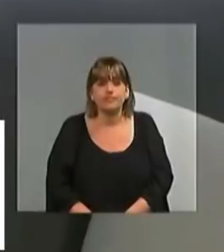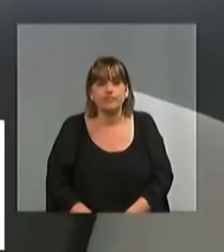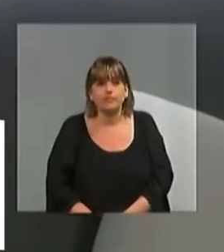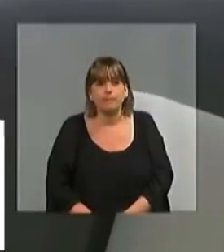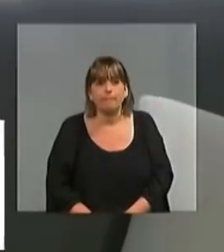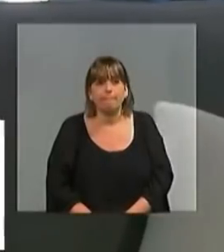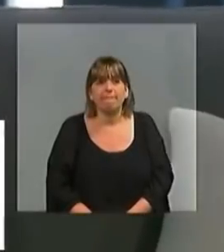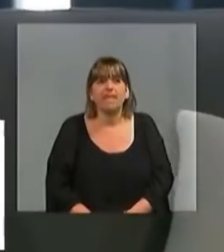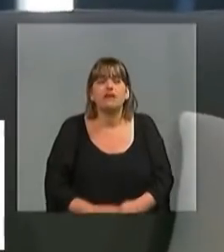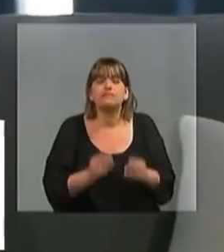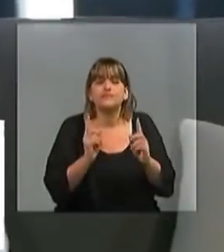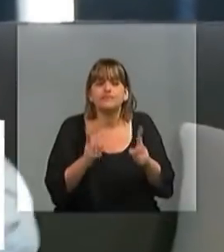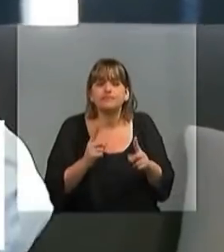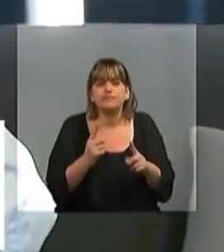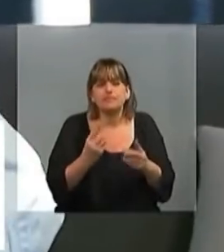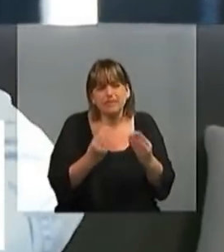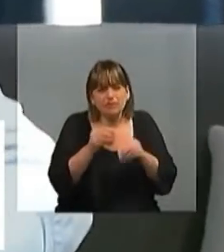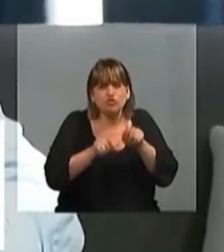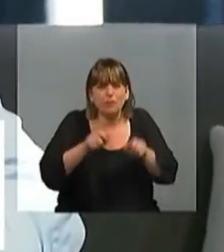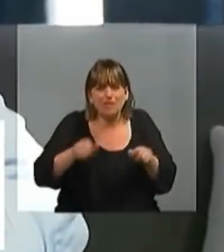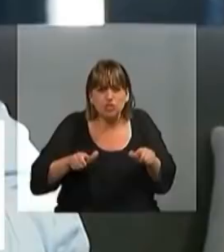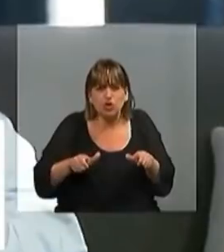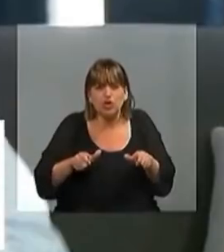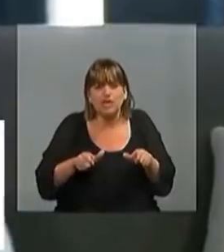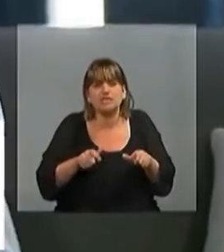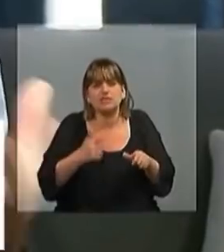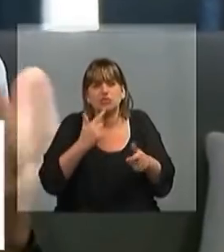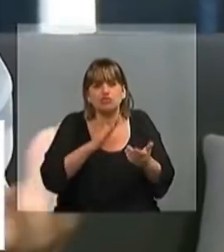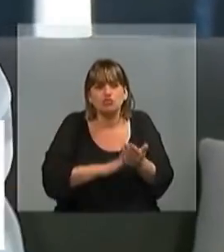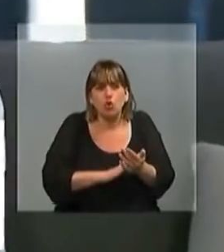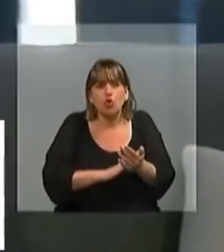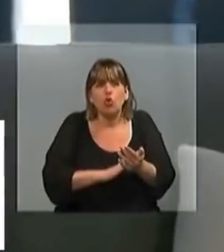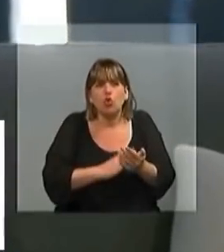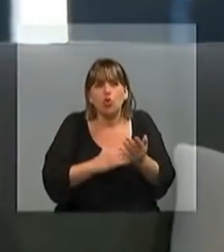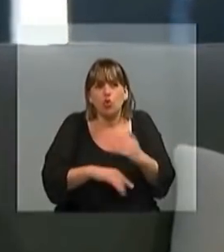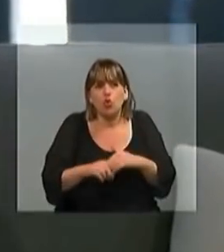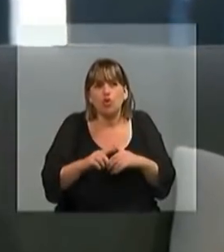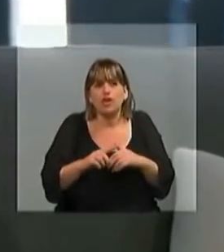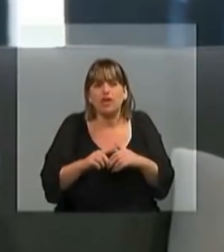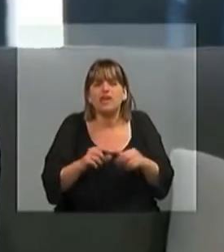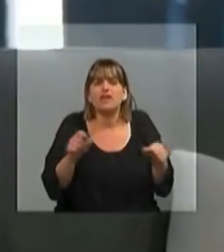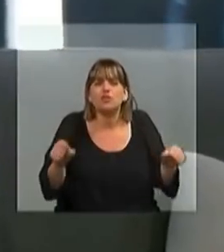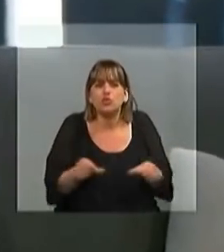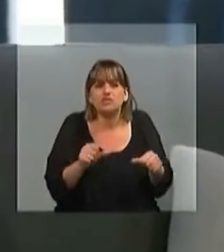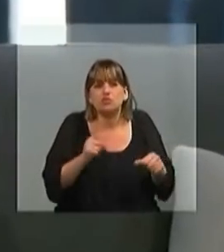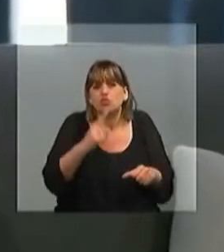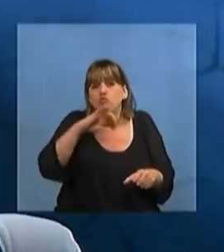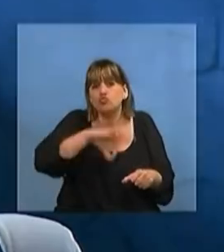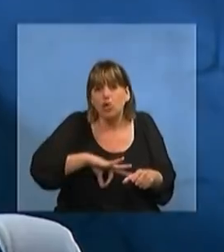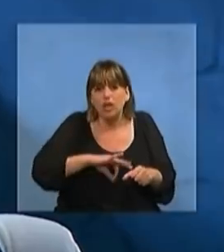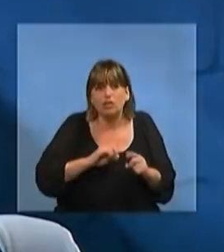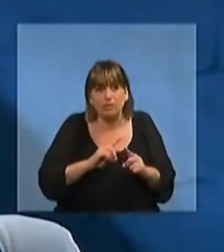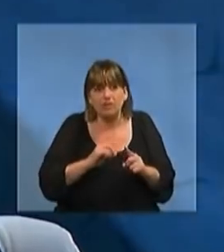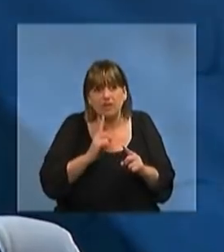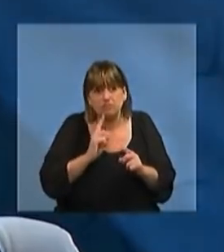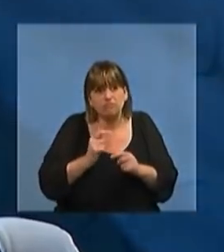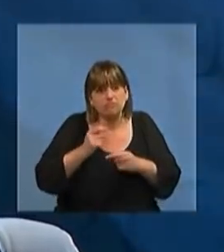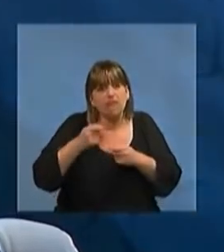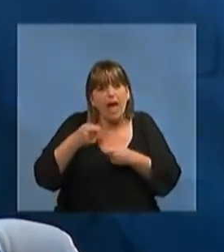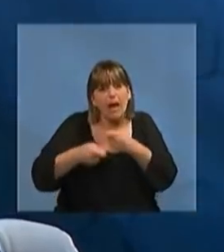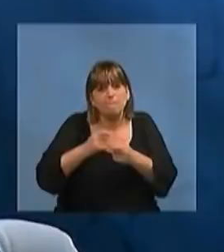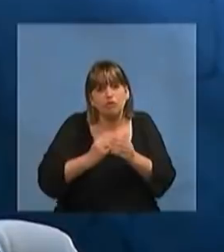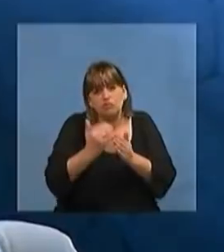Hubo una buena que le cayó muy bien a muchísima gente y que fue el recorte que hiciste en tu sueldo, 20%,